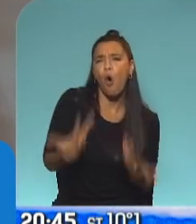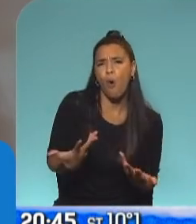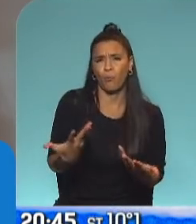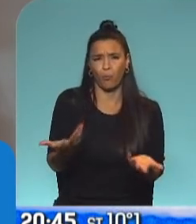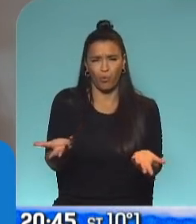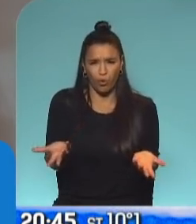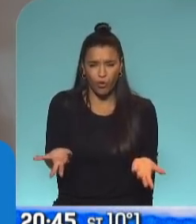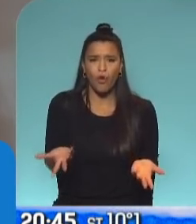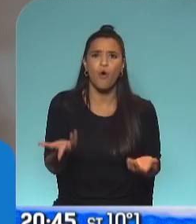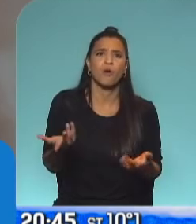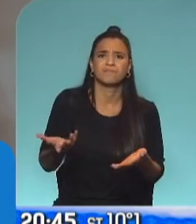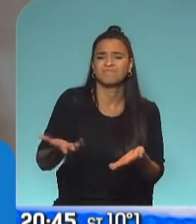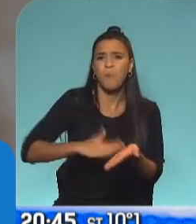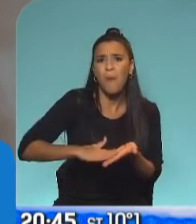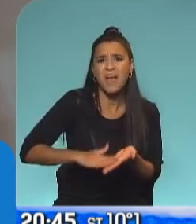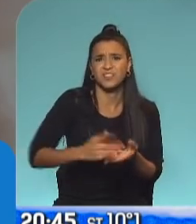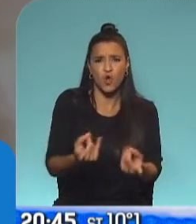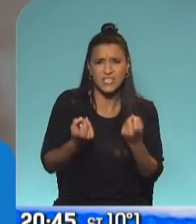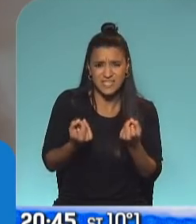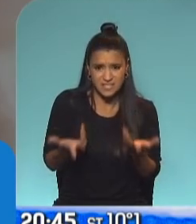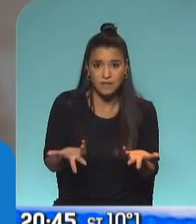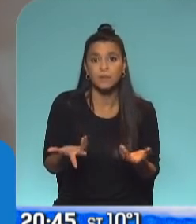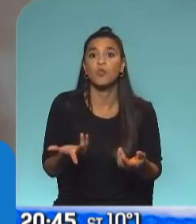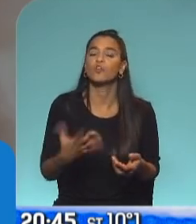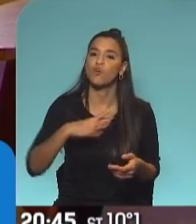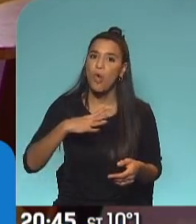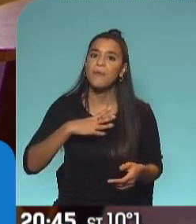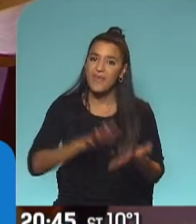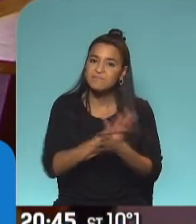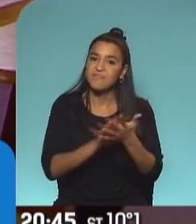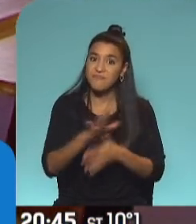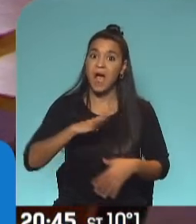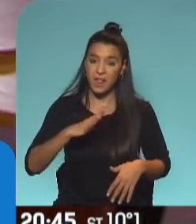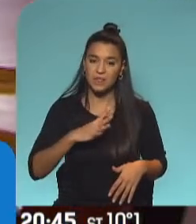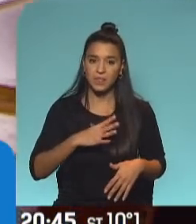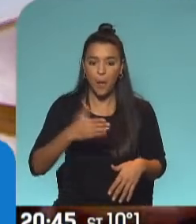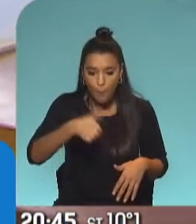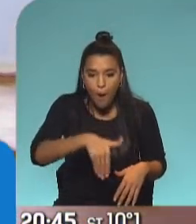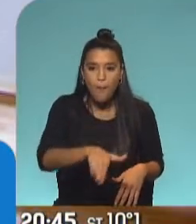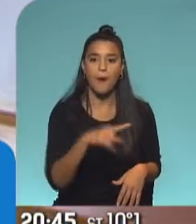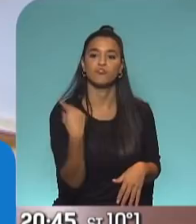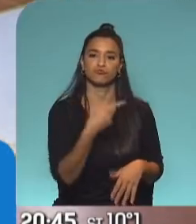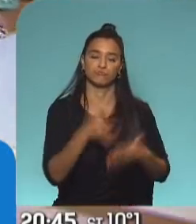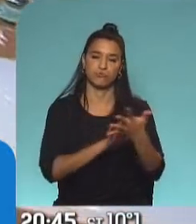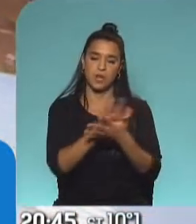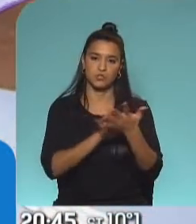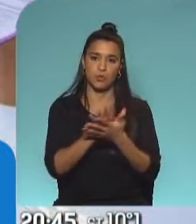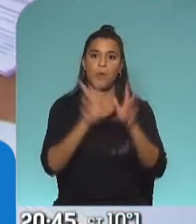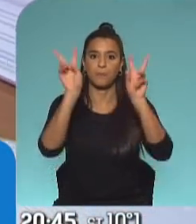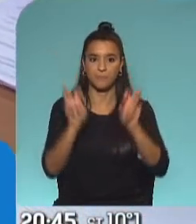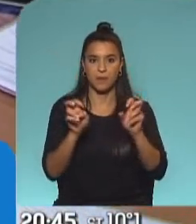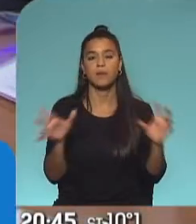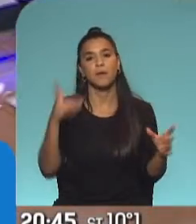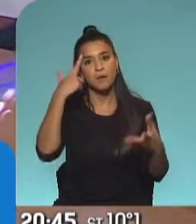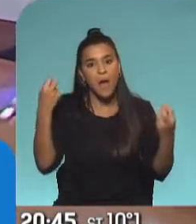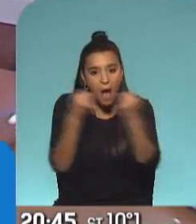tan elemental, todavía no la tenemos resuelta y estamos en breve resolviendo esta cuestión con un convenio que